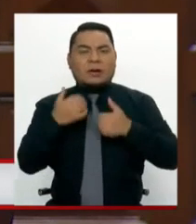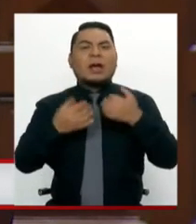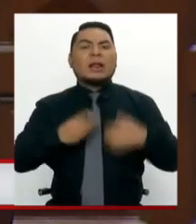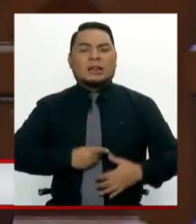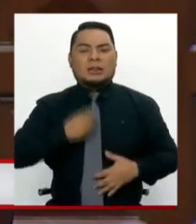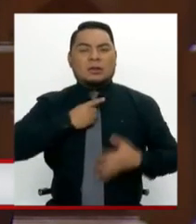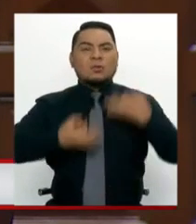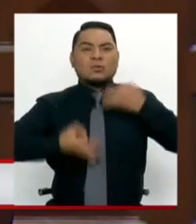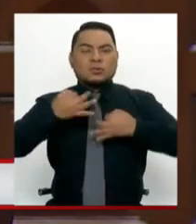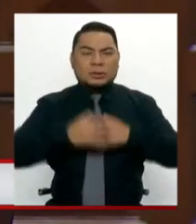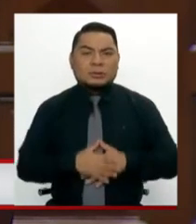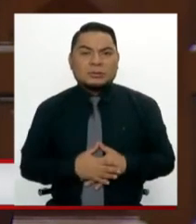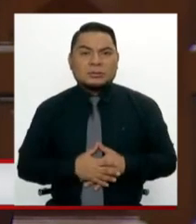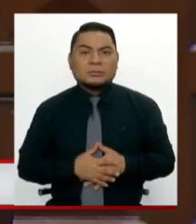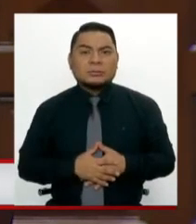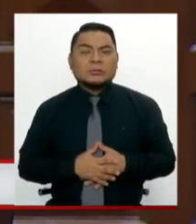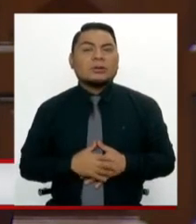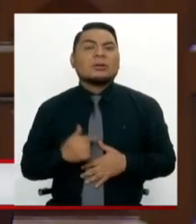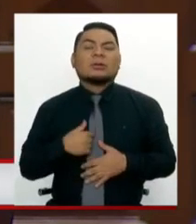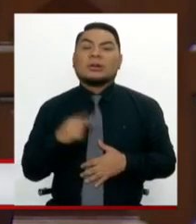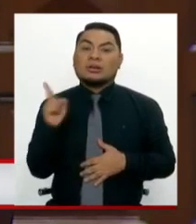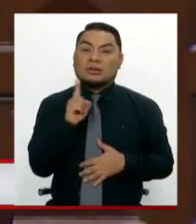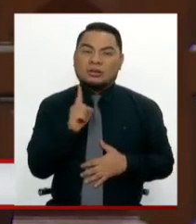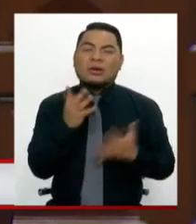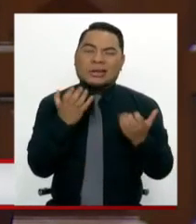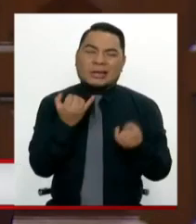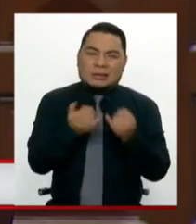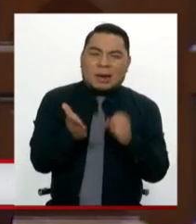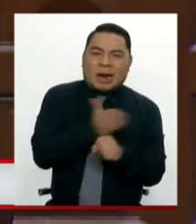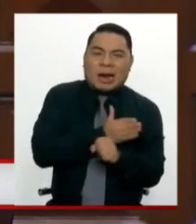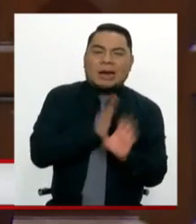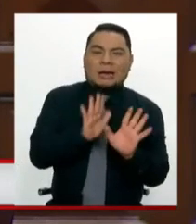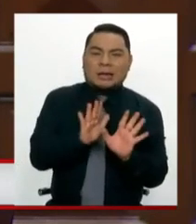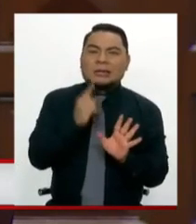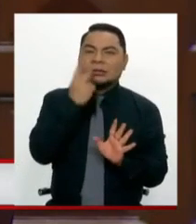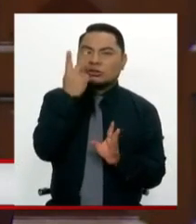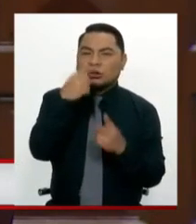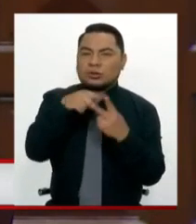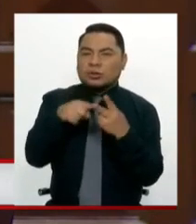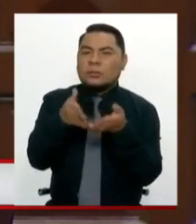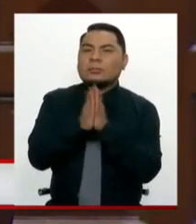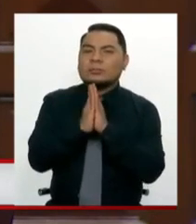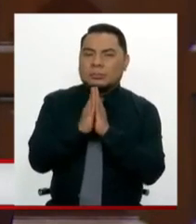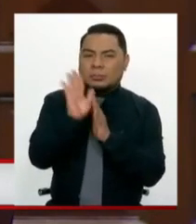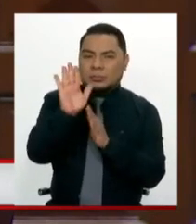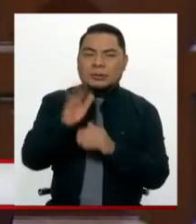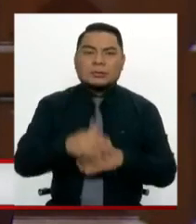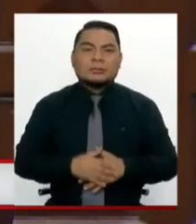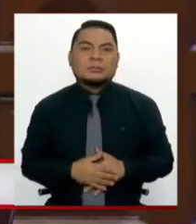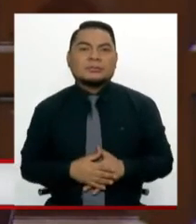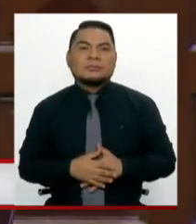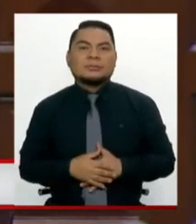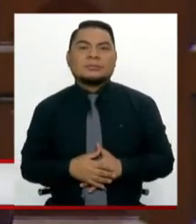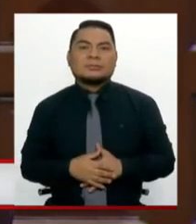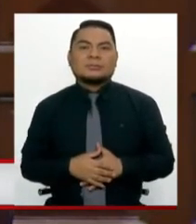justicia. No quiero terminar sin antes hacer dos pedidos.